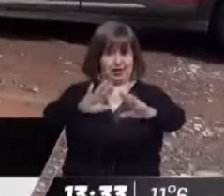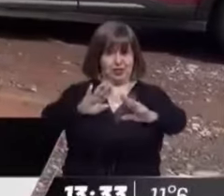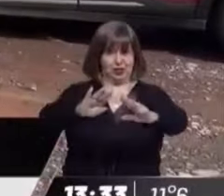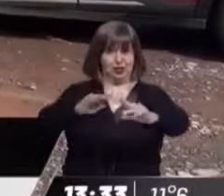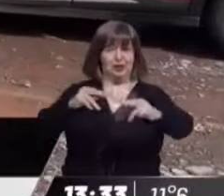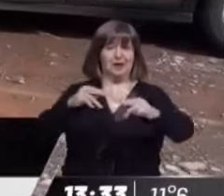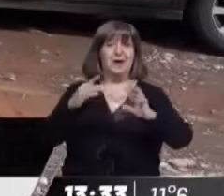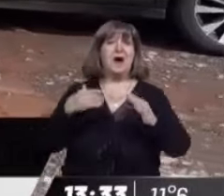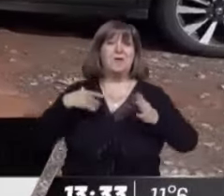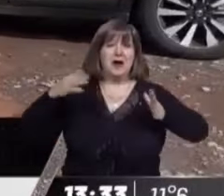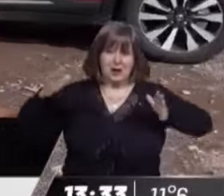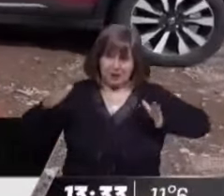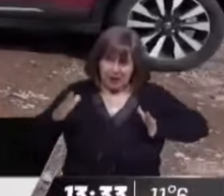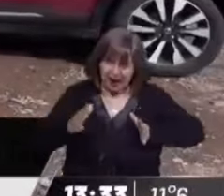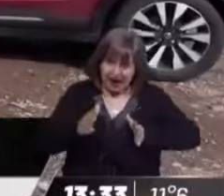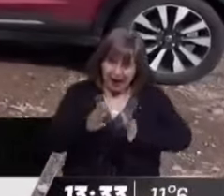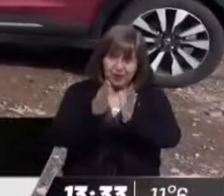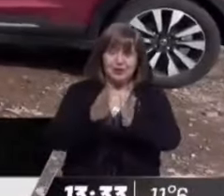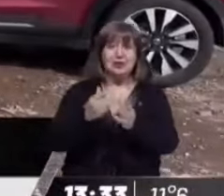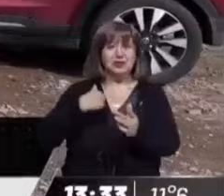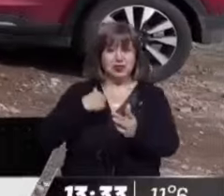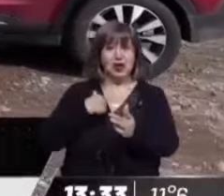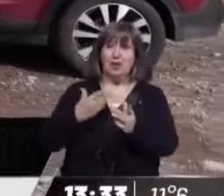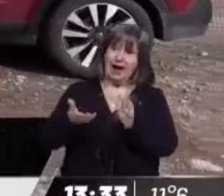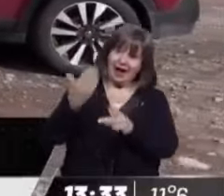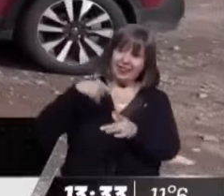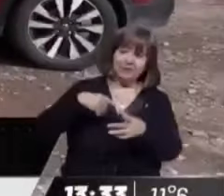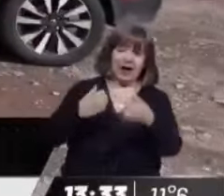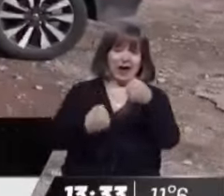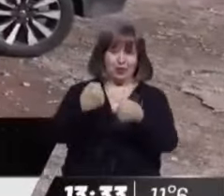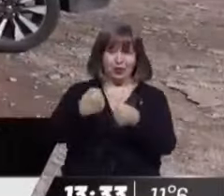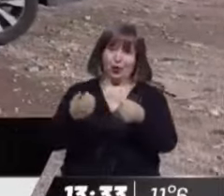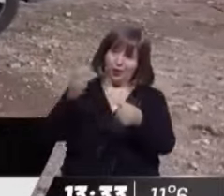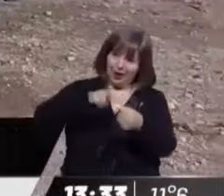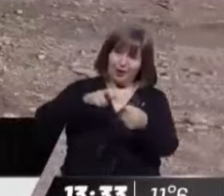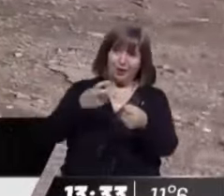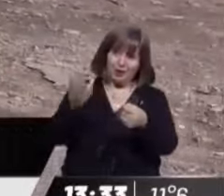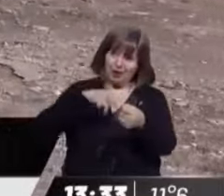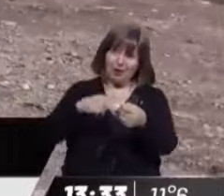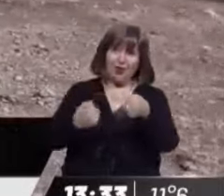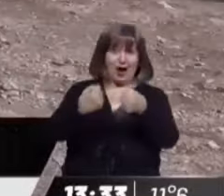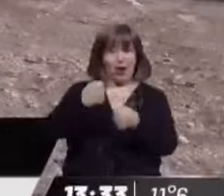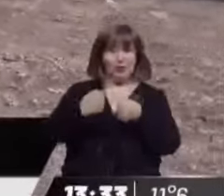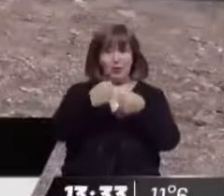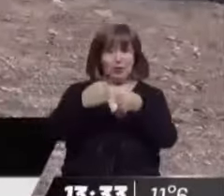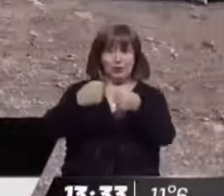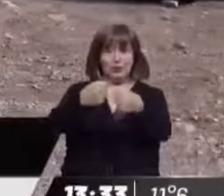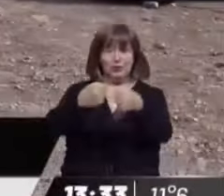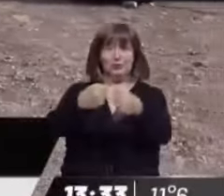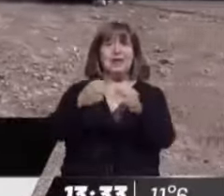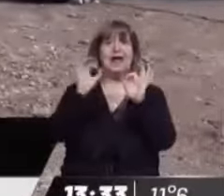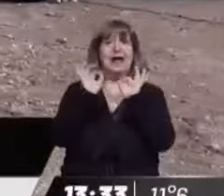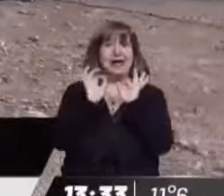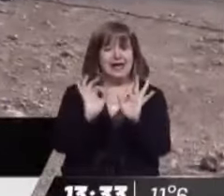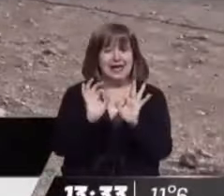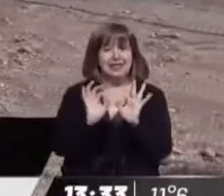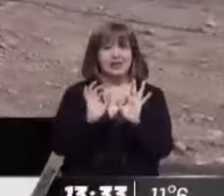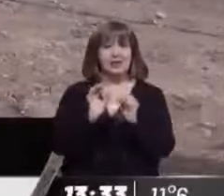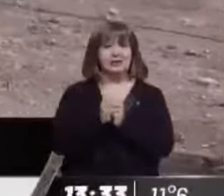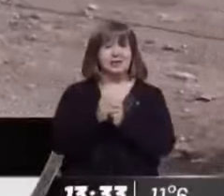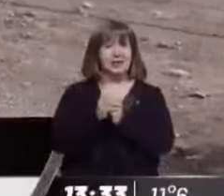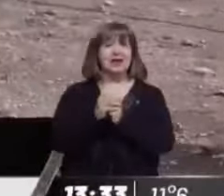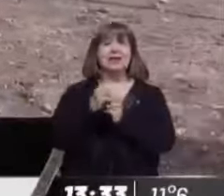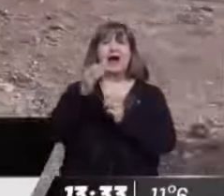Julián Cher con el equipo del S subite el auto que te seguimos dale a la próxima absolutamente listo Mira salen